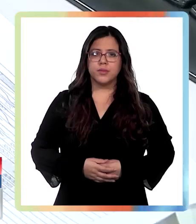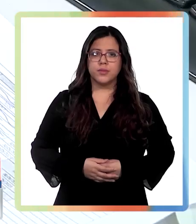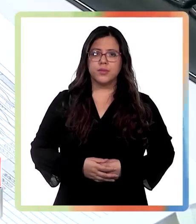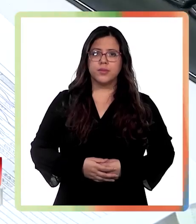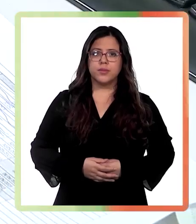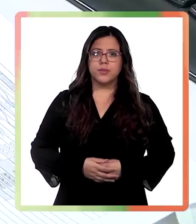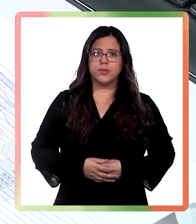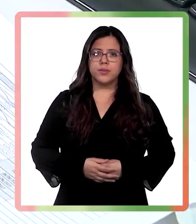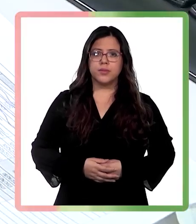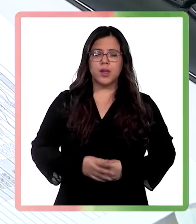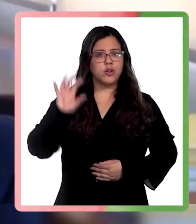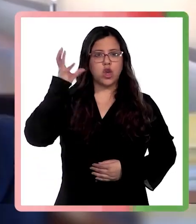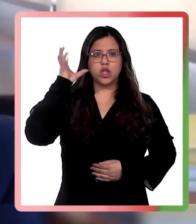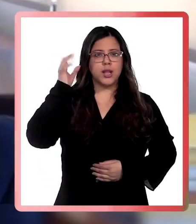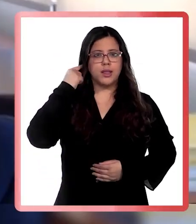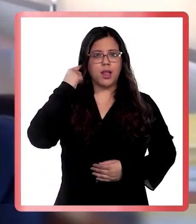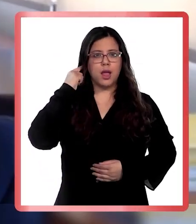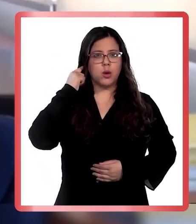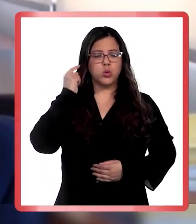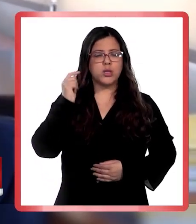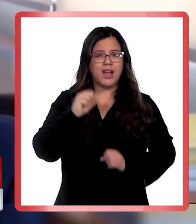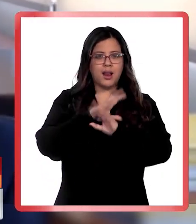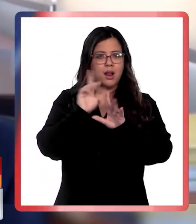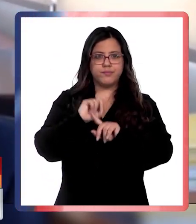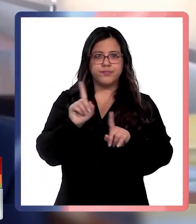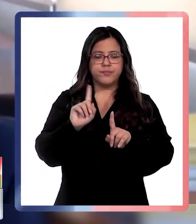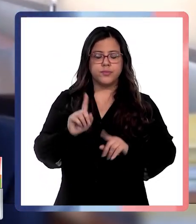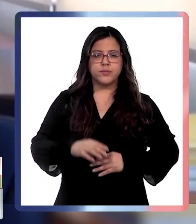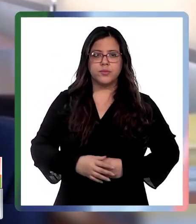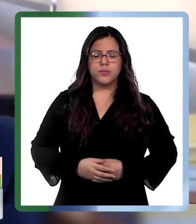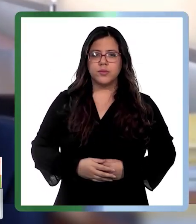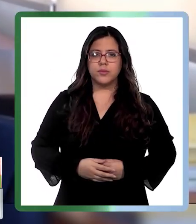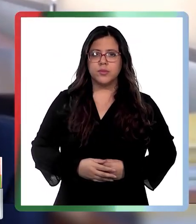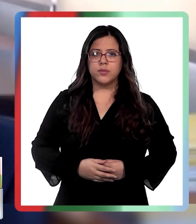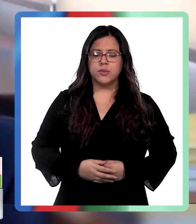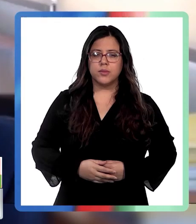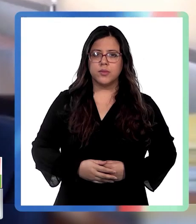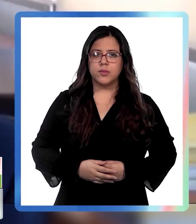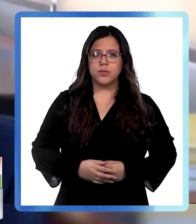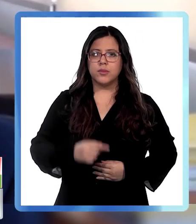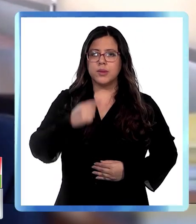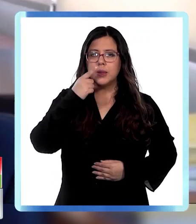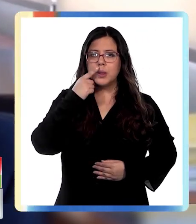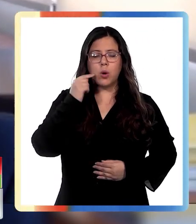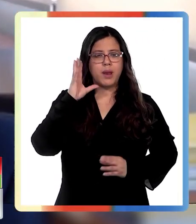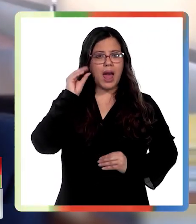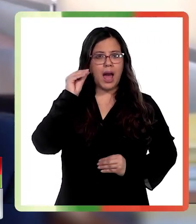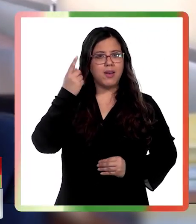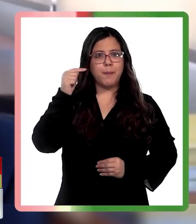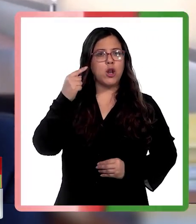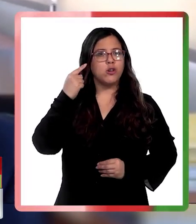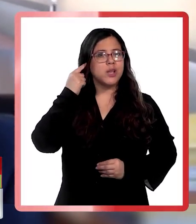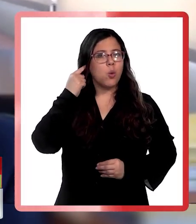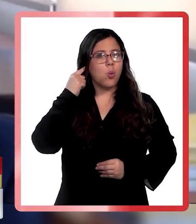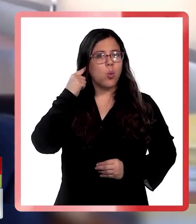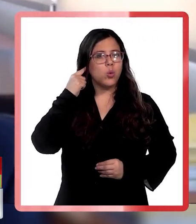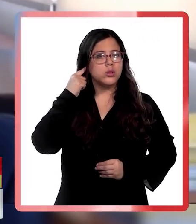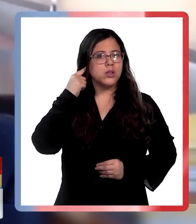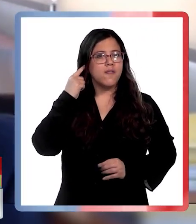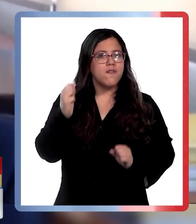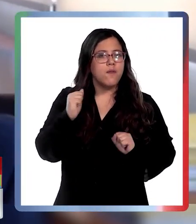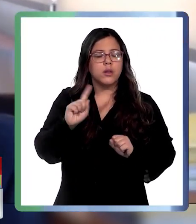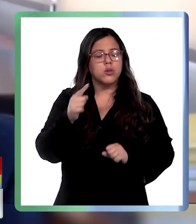Contratación por parte de Democracia Viva, una persona moral que desempeñaba funciones en la Seremi de Antofagasta. Entre los meses de agosto y